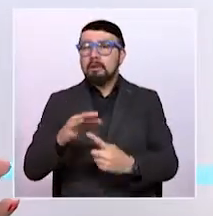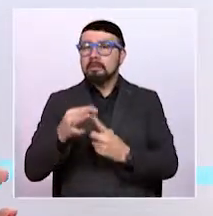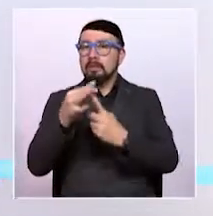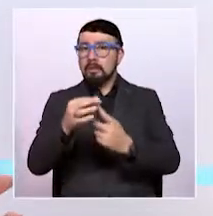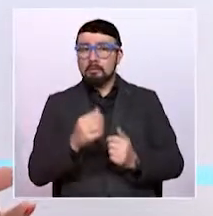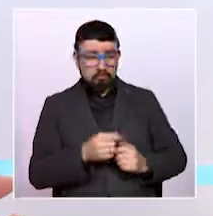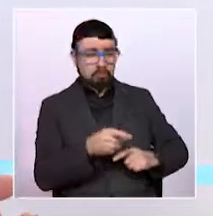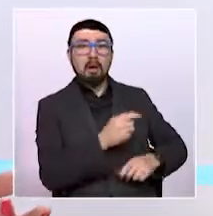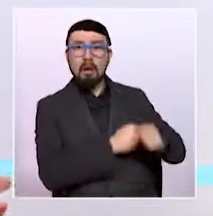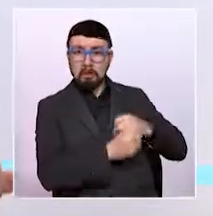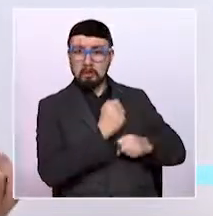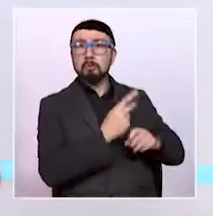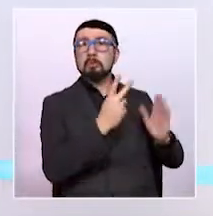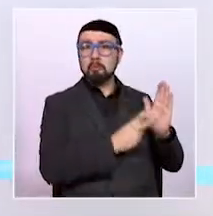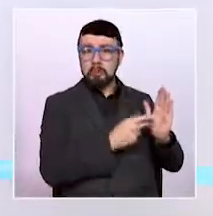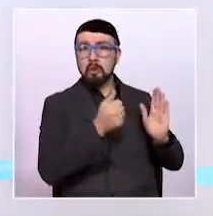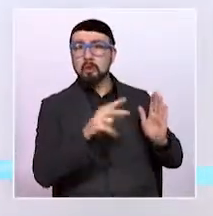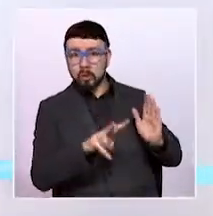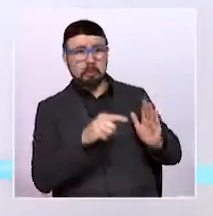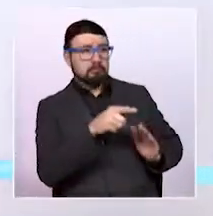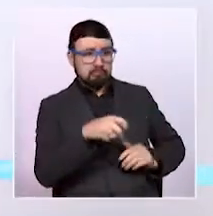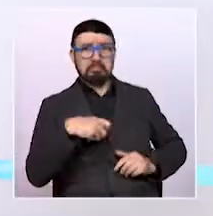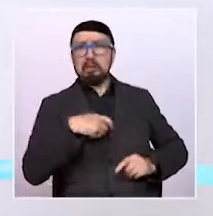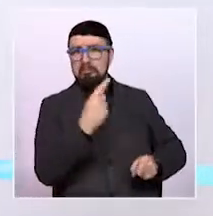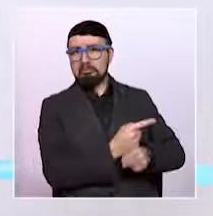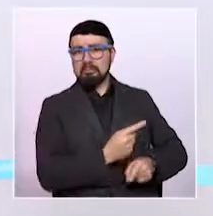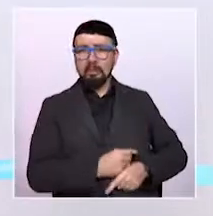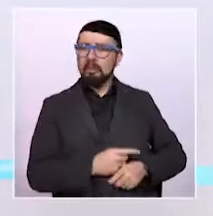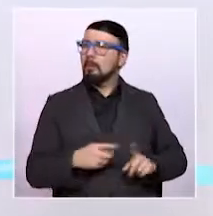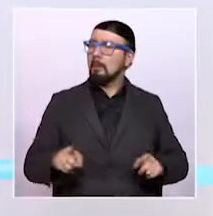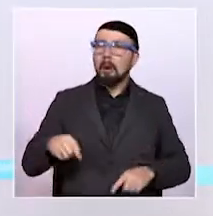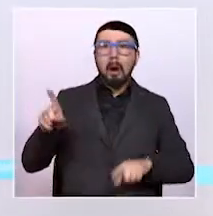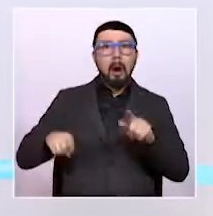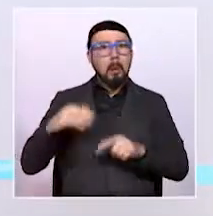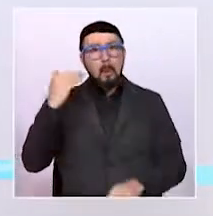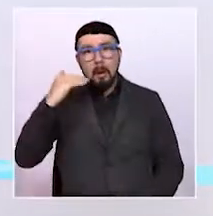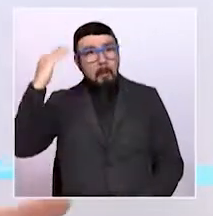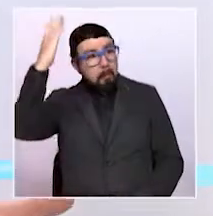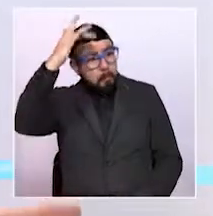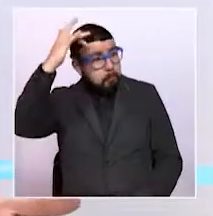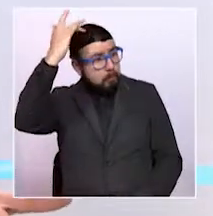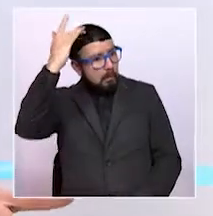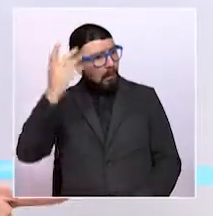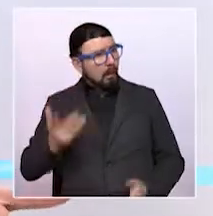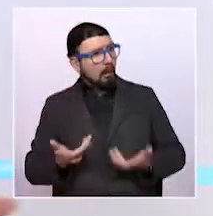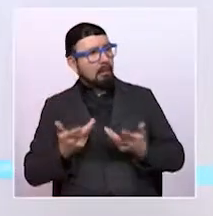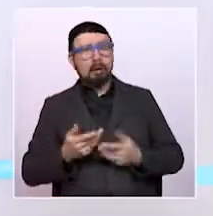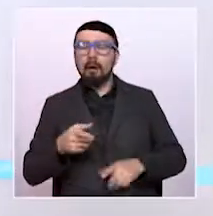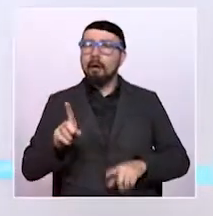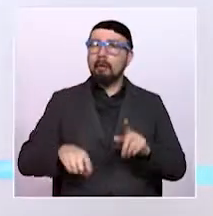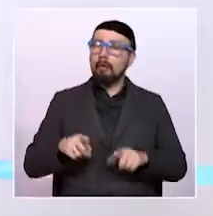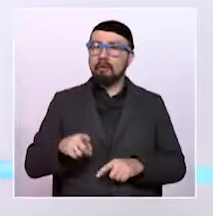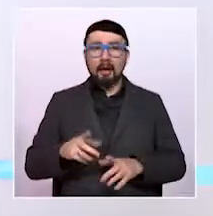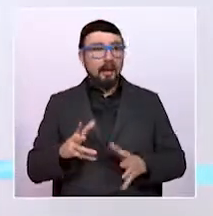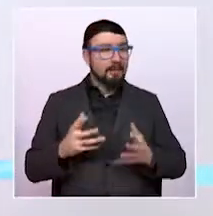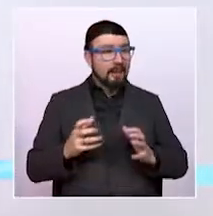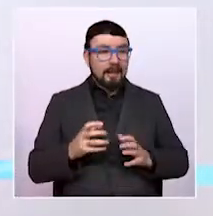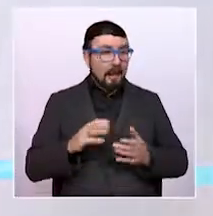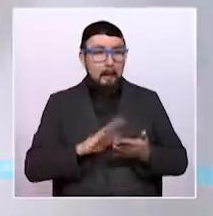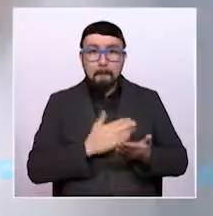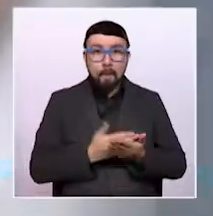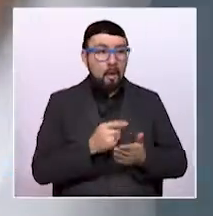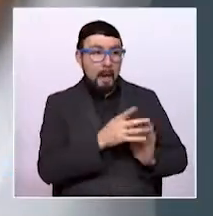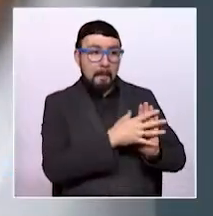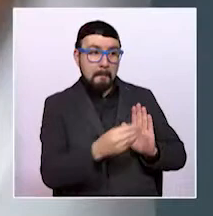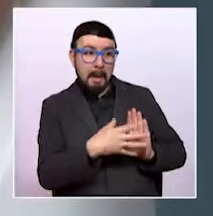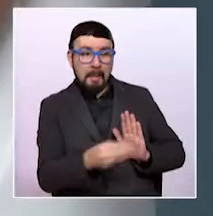tenemos esto y las pacientes creo que el auge apenas llamémoslo así porque como todo se vuelve moda entonces como todo lo volvemos moda entonces